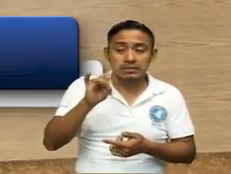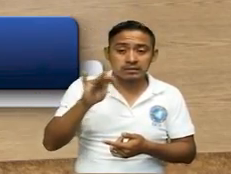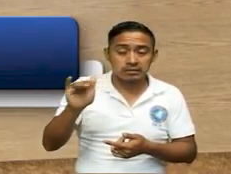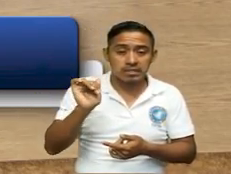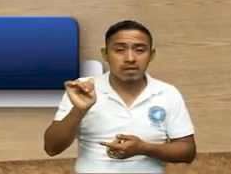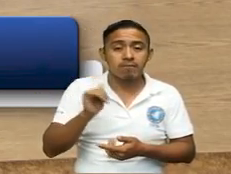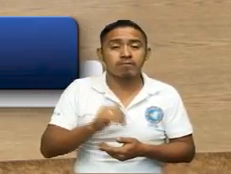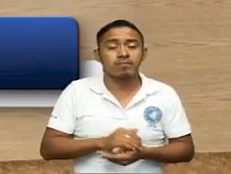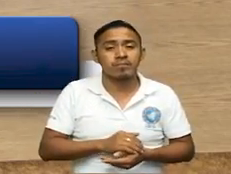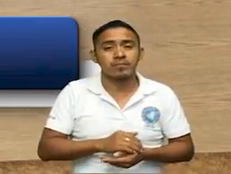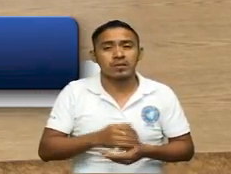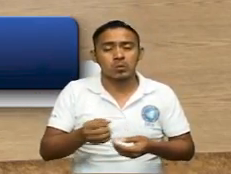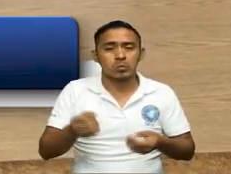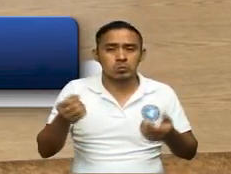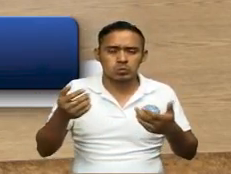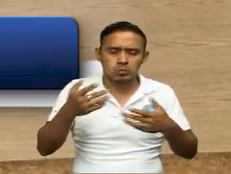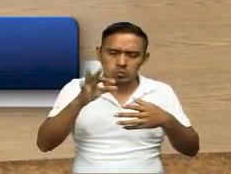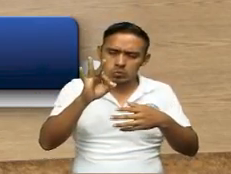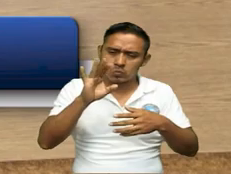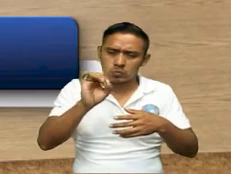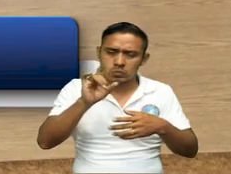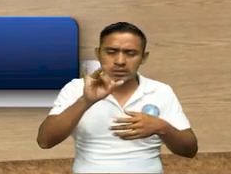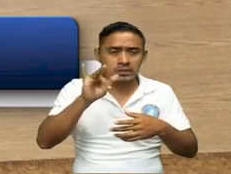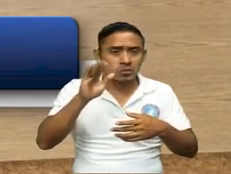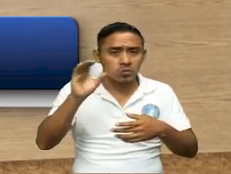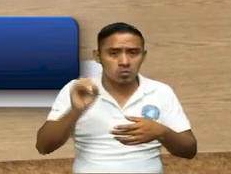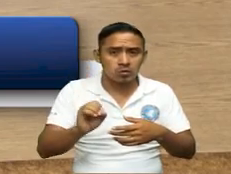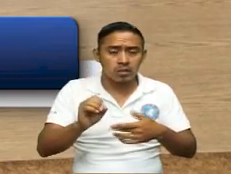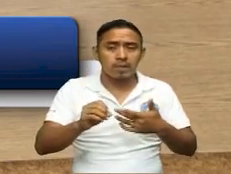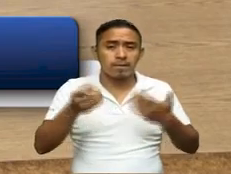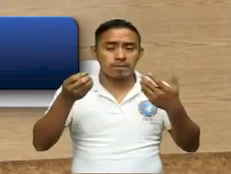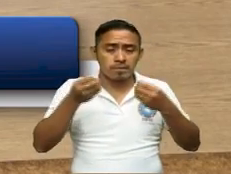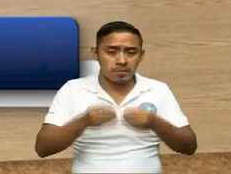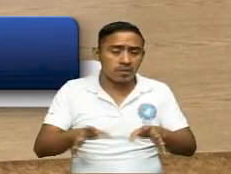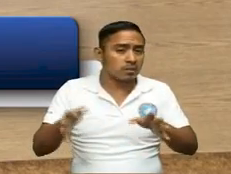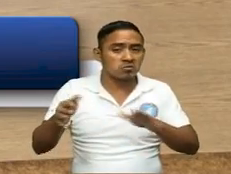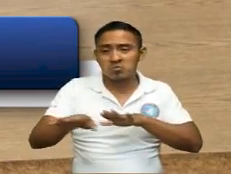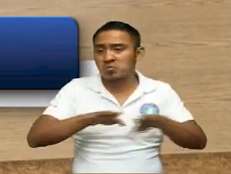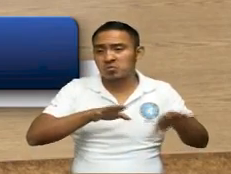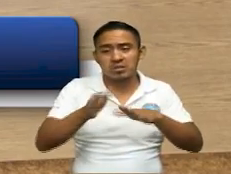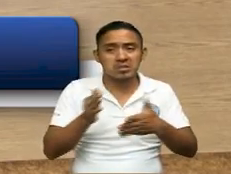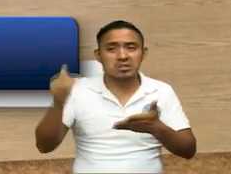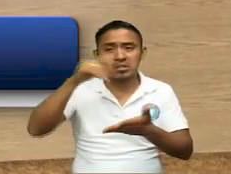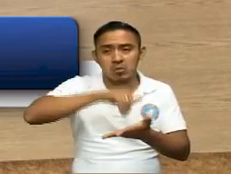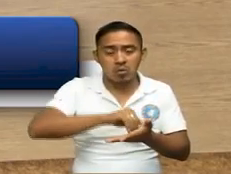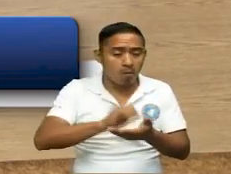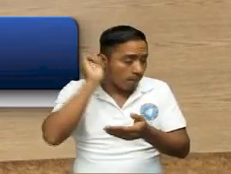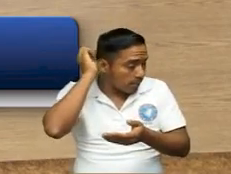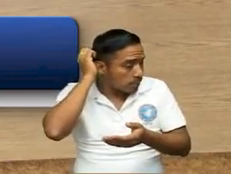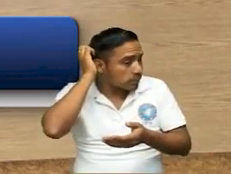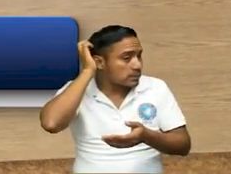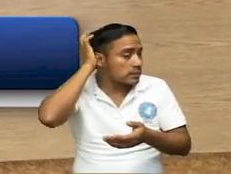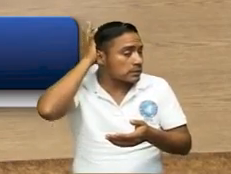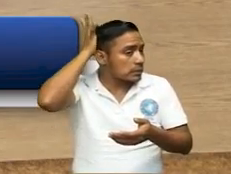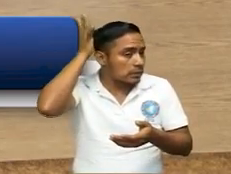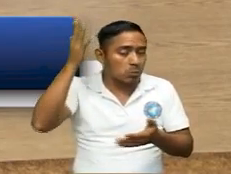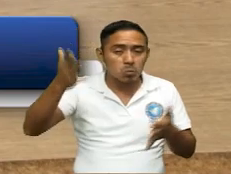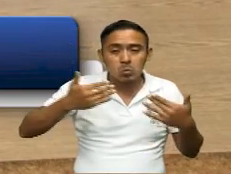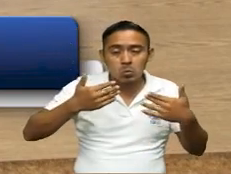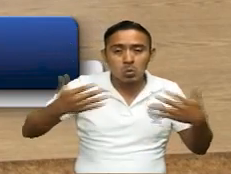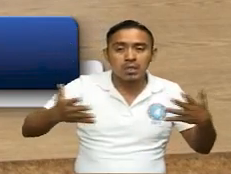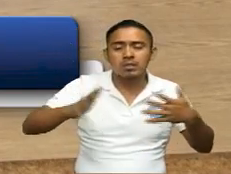proceso inflamatorio destruye el folículo del pelo. Y una vez que se destruye el folículo del pelo, es imposible volver a que le salga pelo. Hay